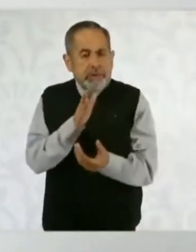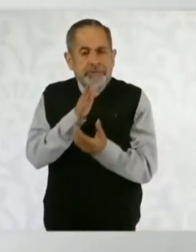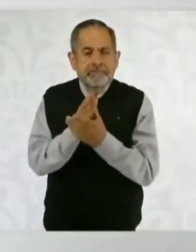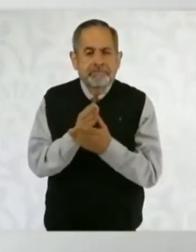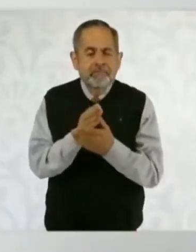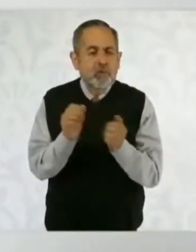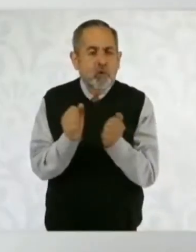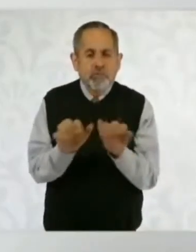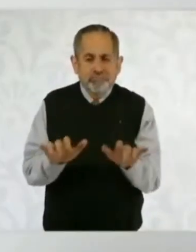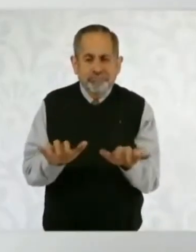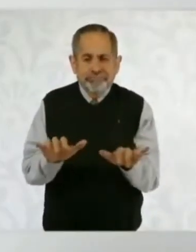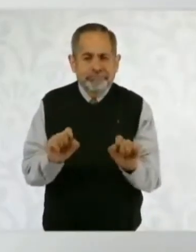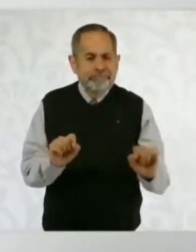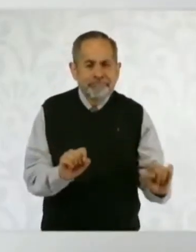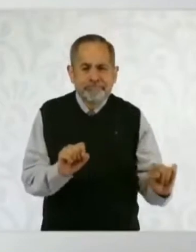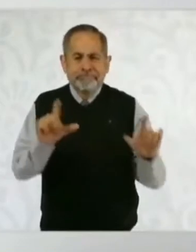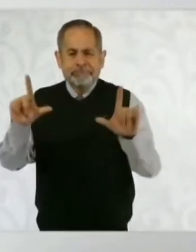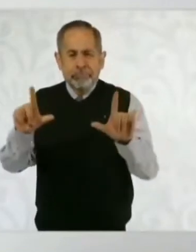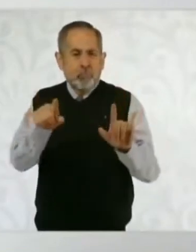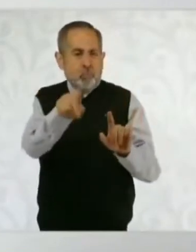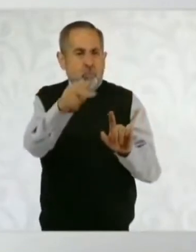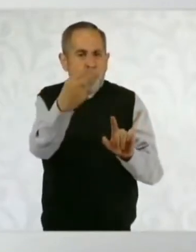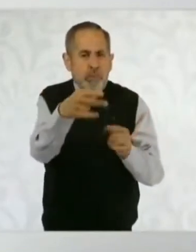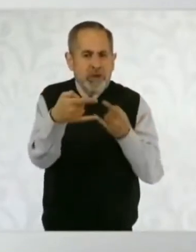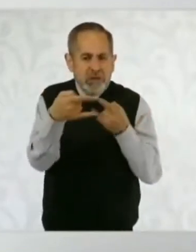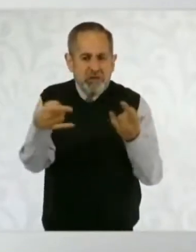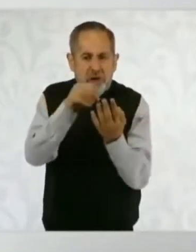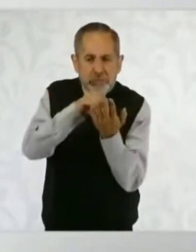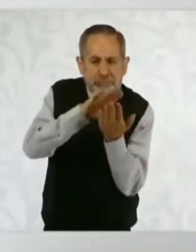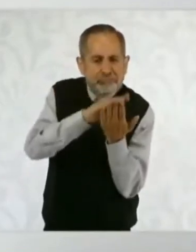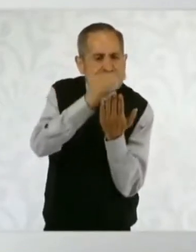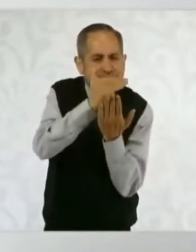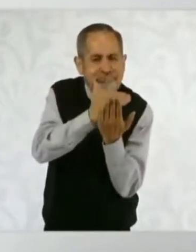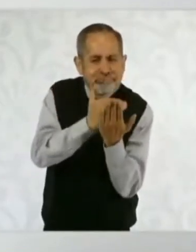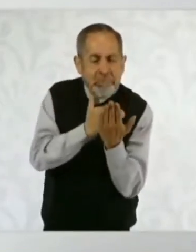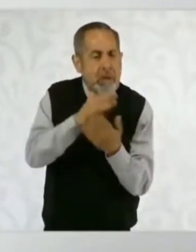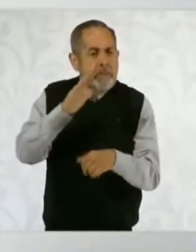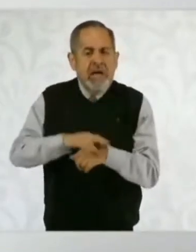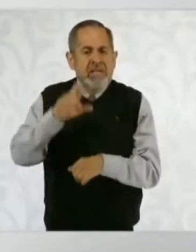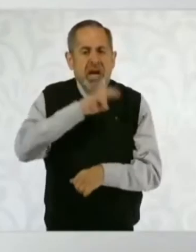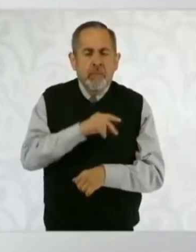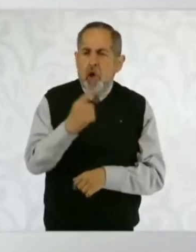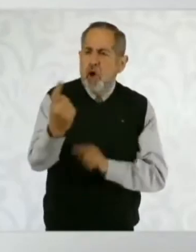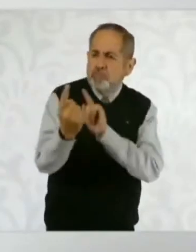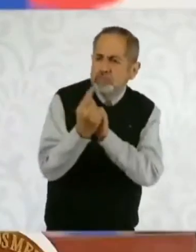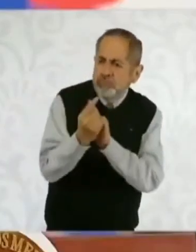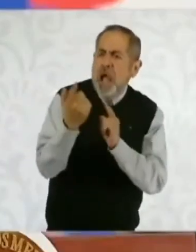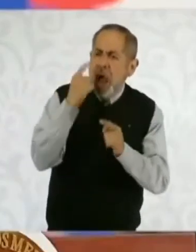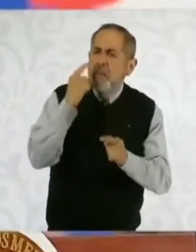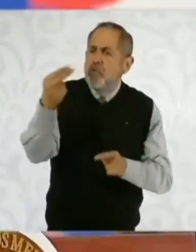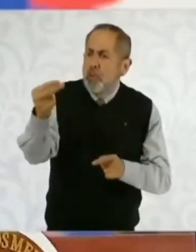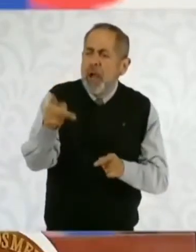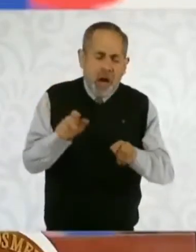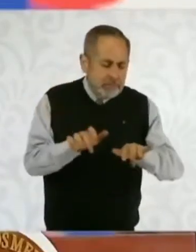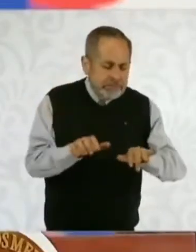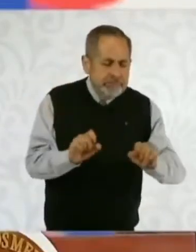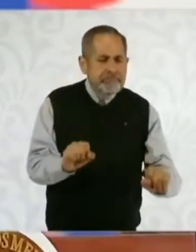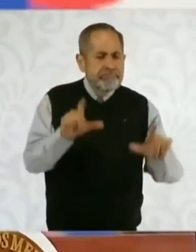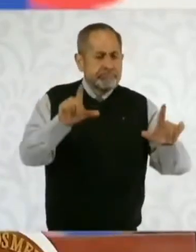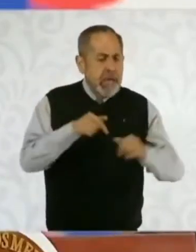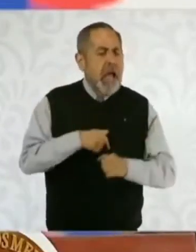expediente clínico electrónico? Mejora, desde luego, la atención, permite un acceso mucho más rápido y completo al historial médico y eso